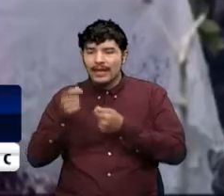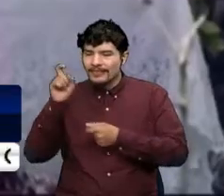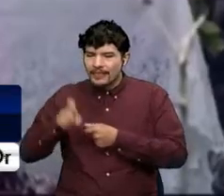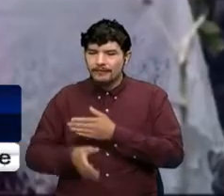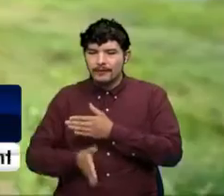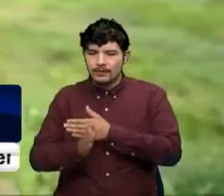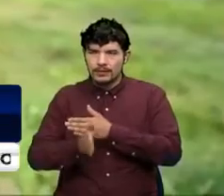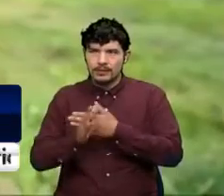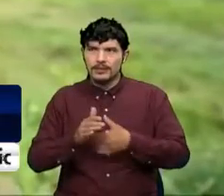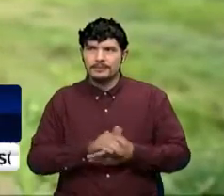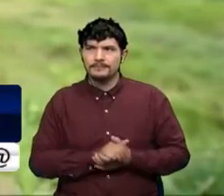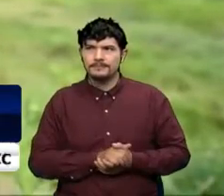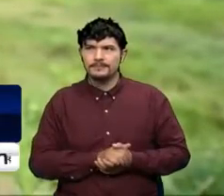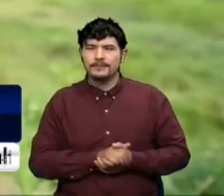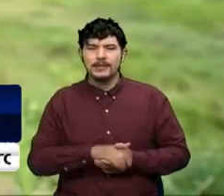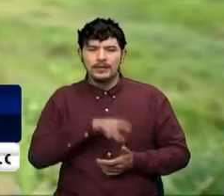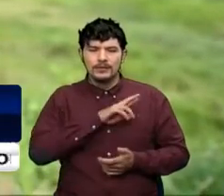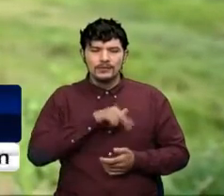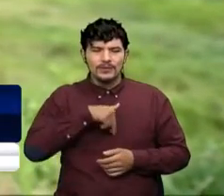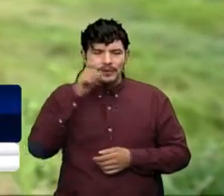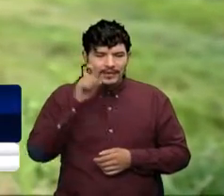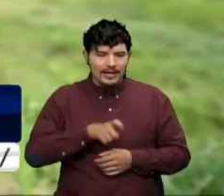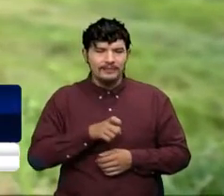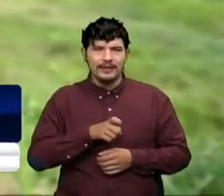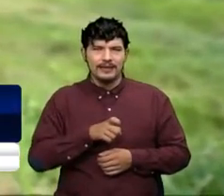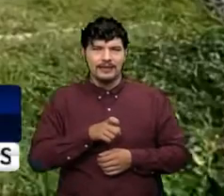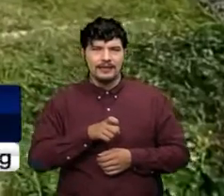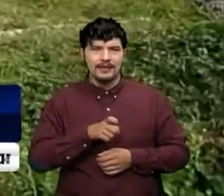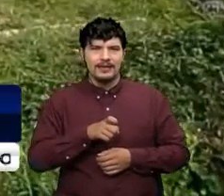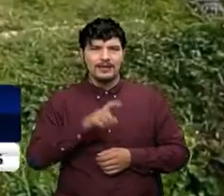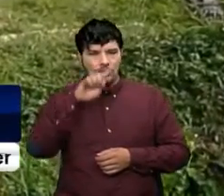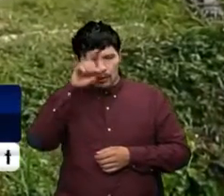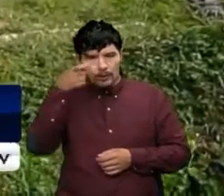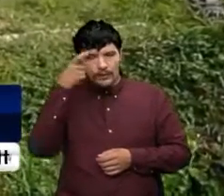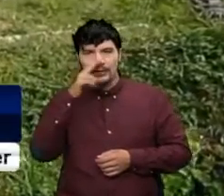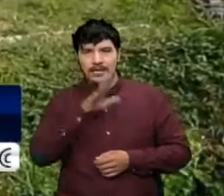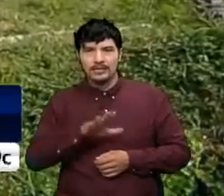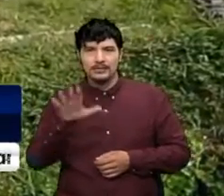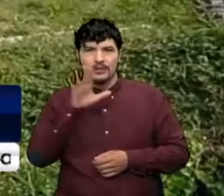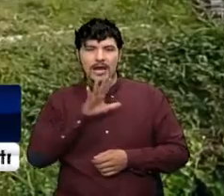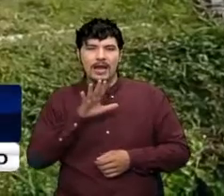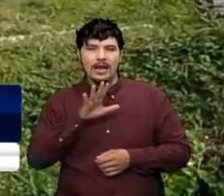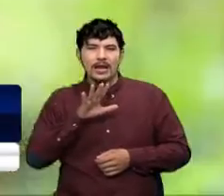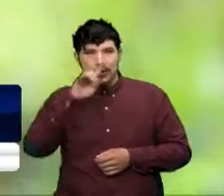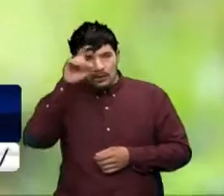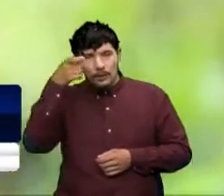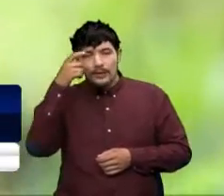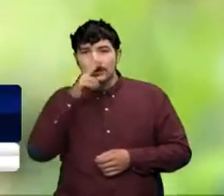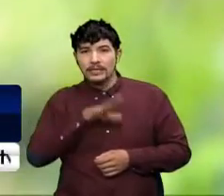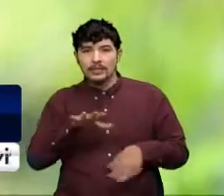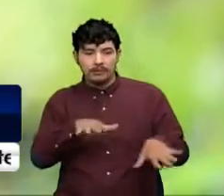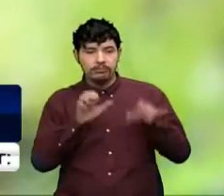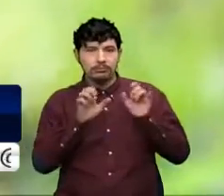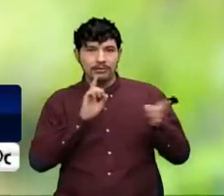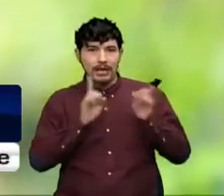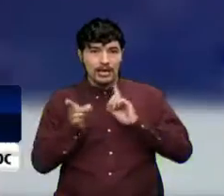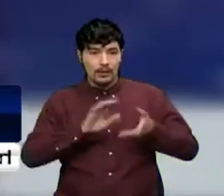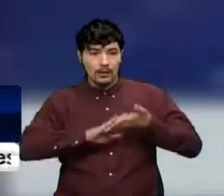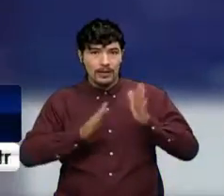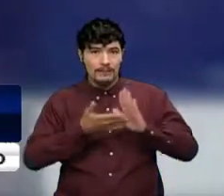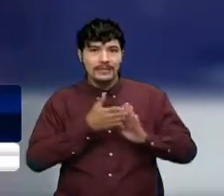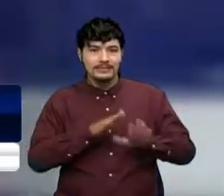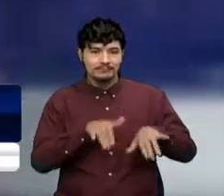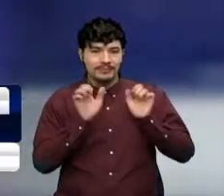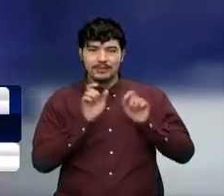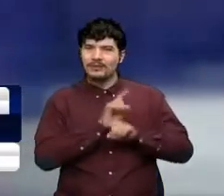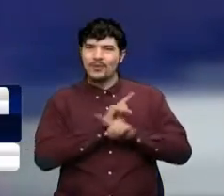continuar. Terminar los diálogos en este momento es inconveniente. Hay varios errores políticos ahí por parte del ELN